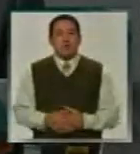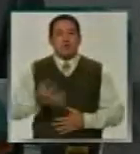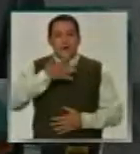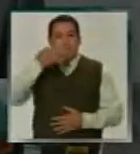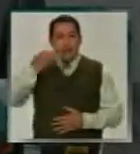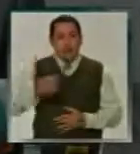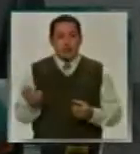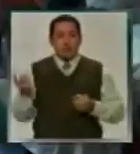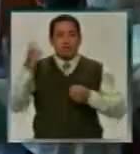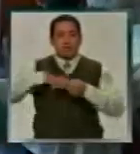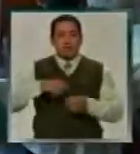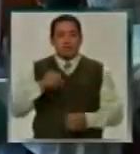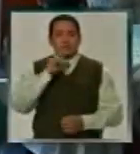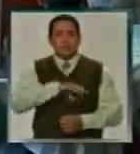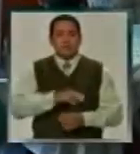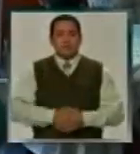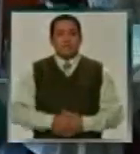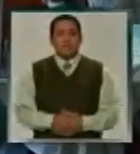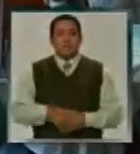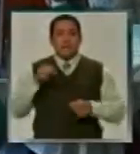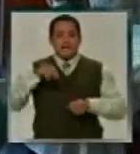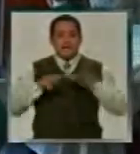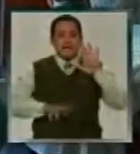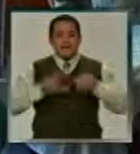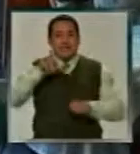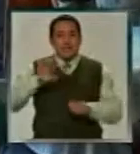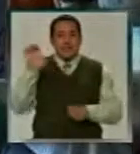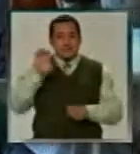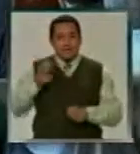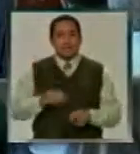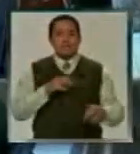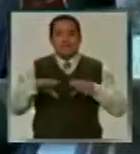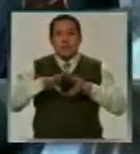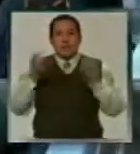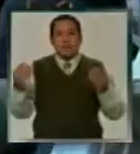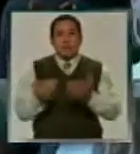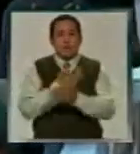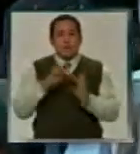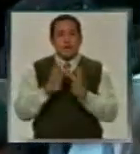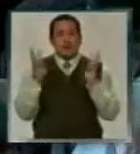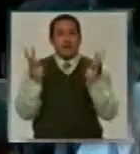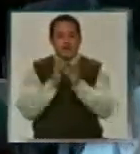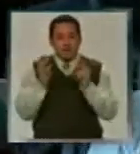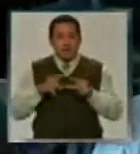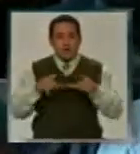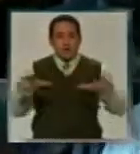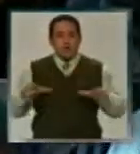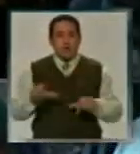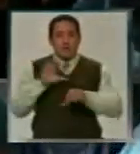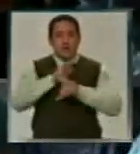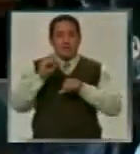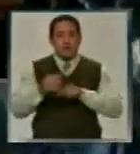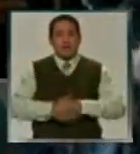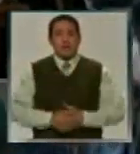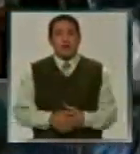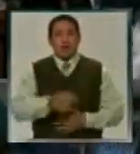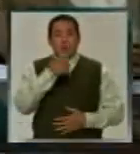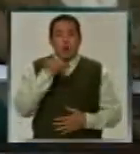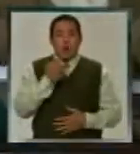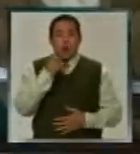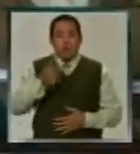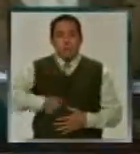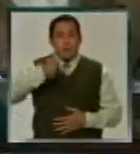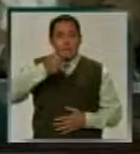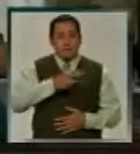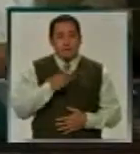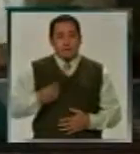con inclusión social. Este 13 de enero se sostendrá una nueva reunión en Cajamarca, esta vez en Contumaza. Óscar Valdés invitó al